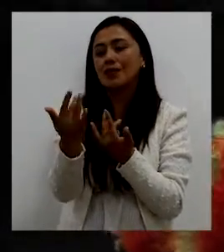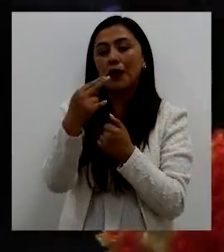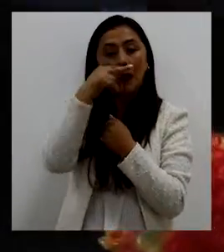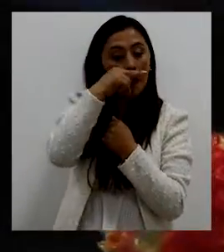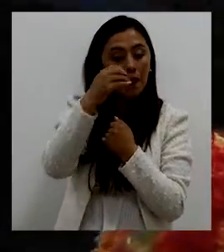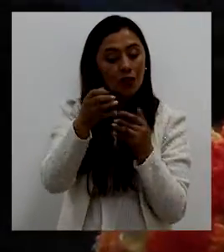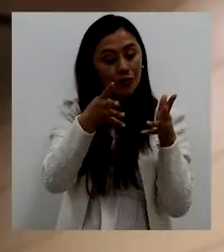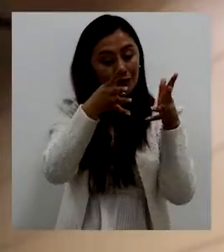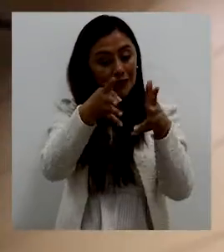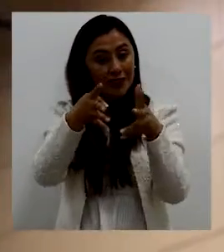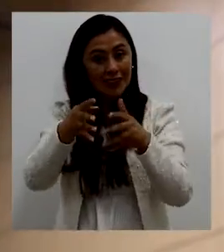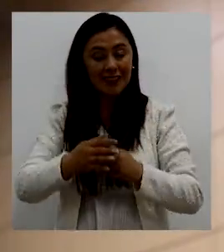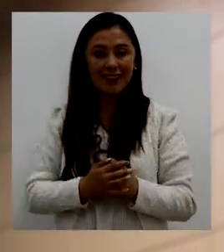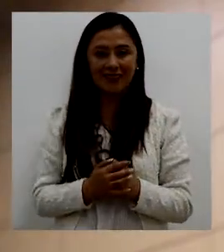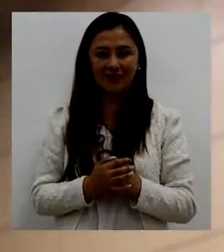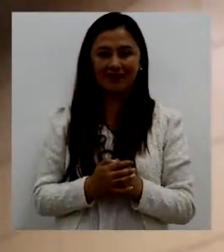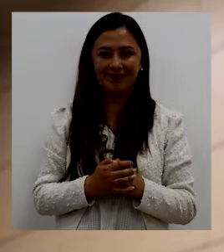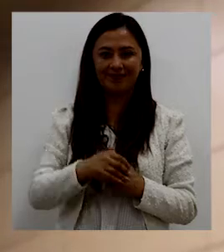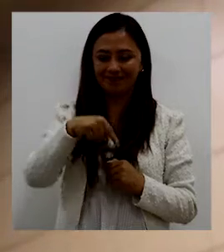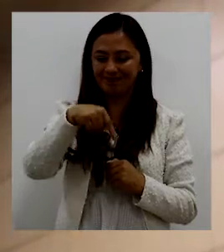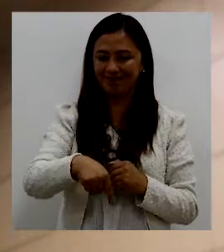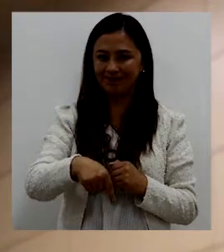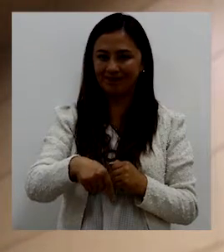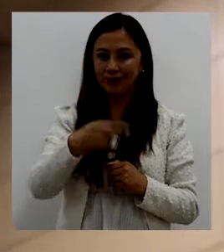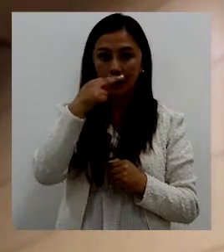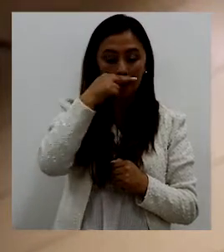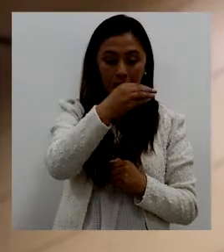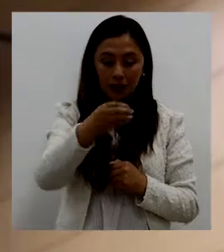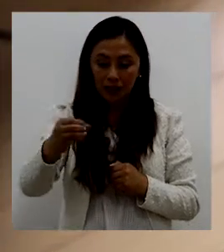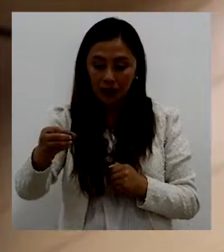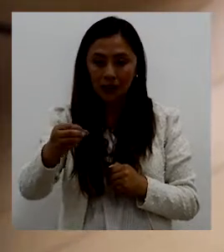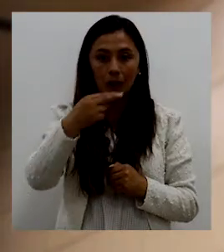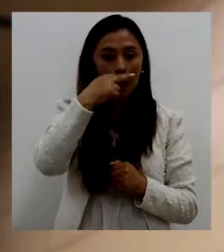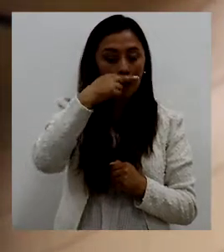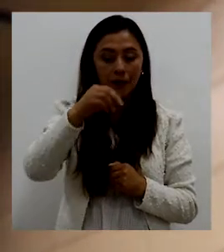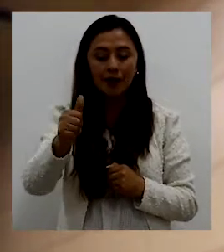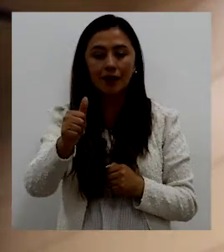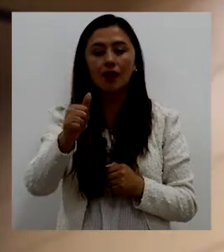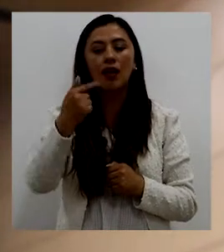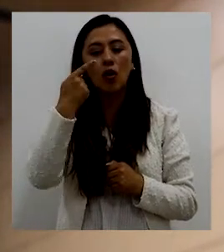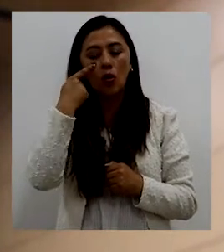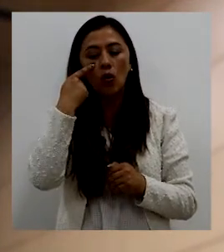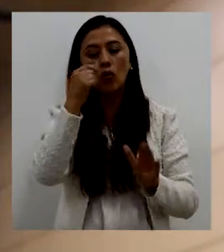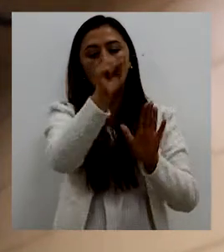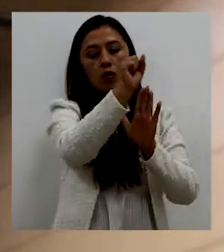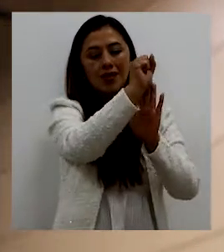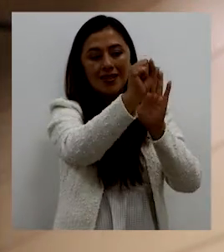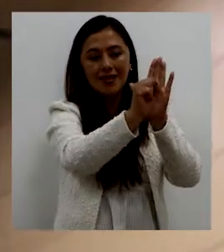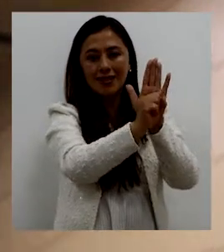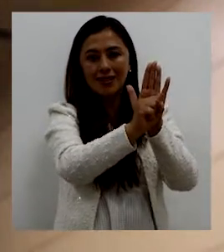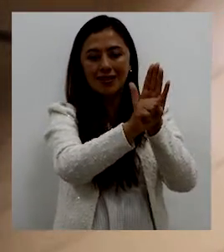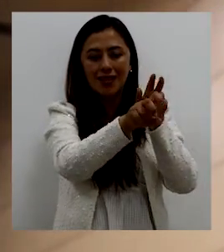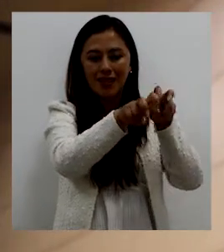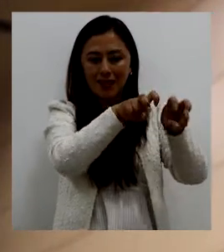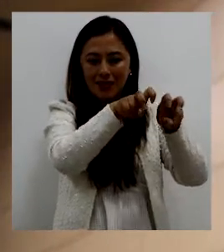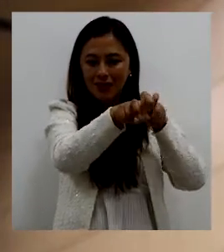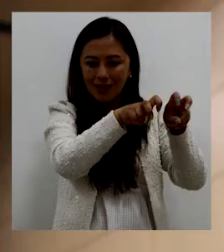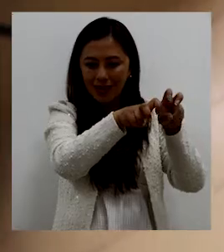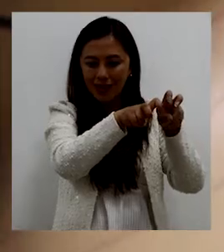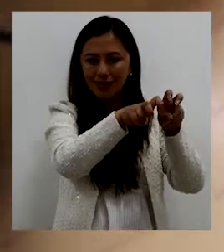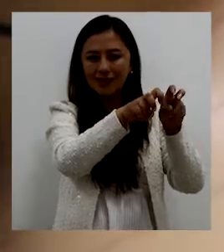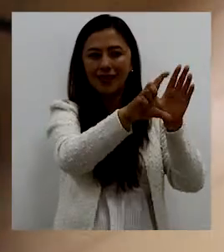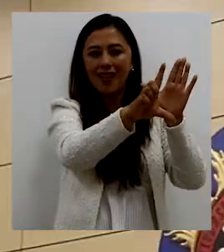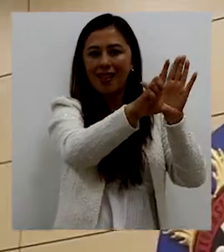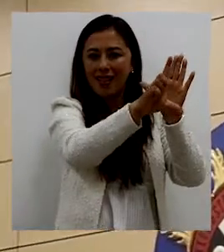la ciudad. Con esta obra de teatro estamos buscando que los niños desde la temprana edad conozcan y sean conscientes de las señales